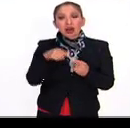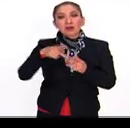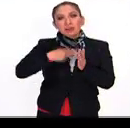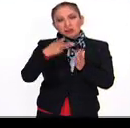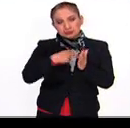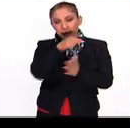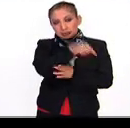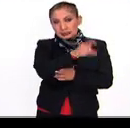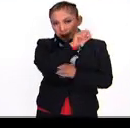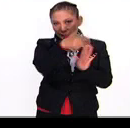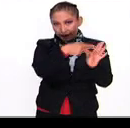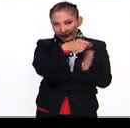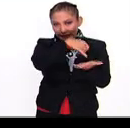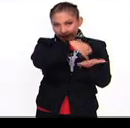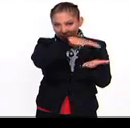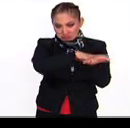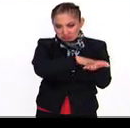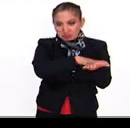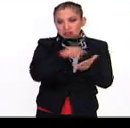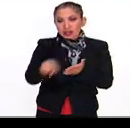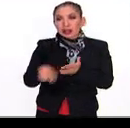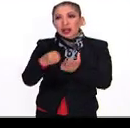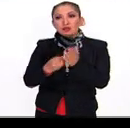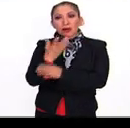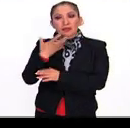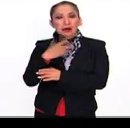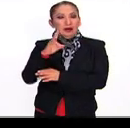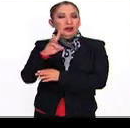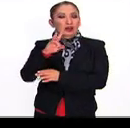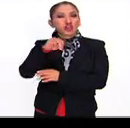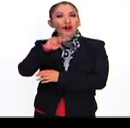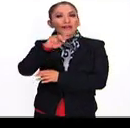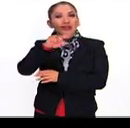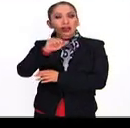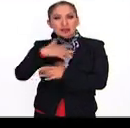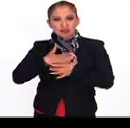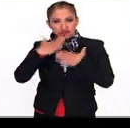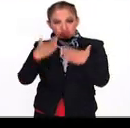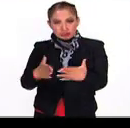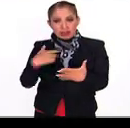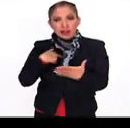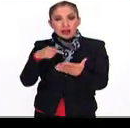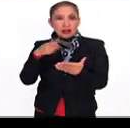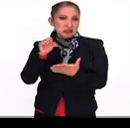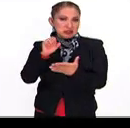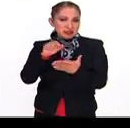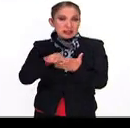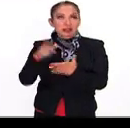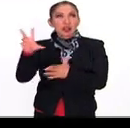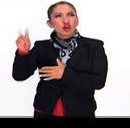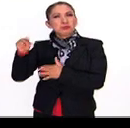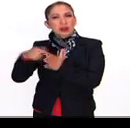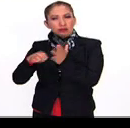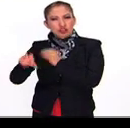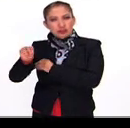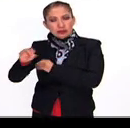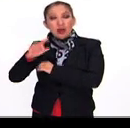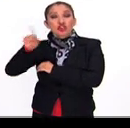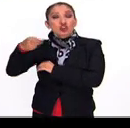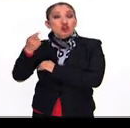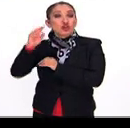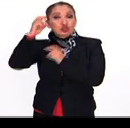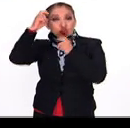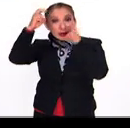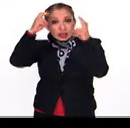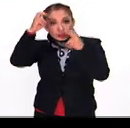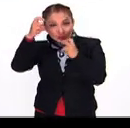más de 20 veces, Las Baleares Honestas en la década de los 60s, y en los 80s publica Solo los Sueños Son